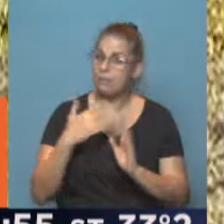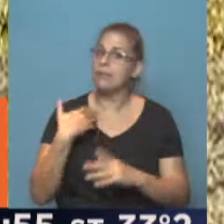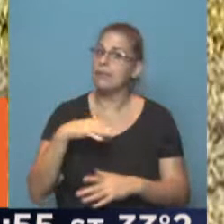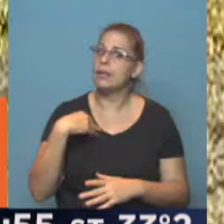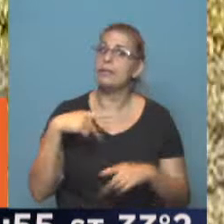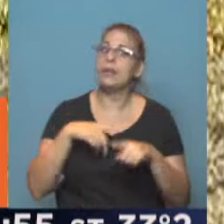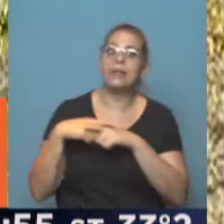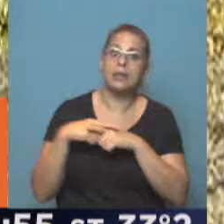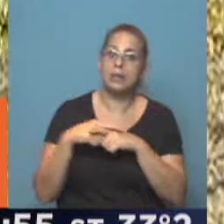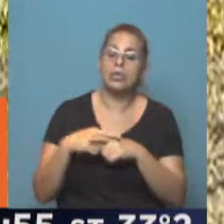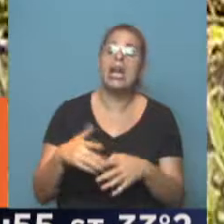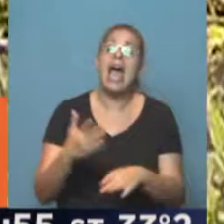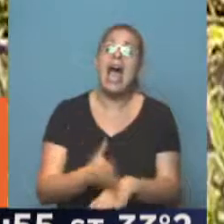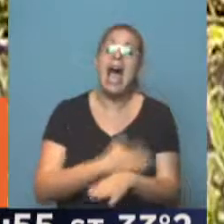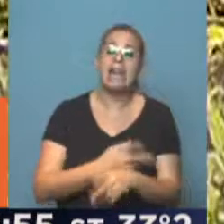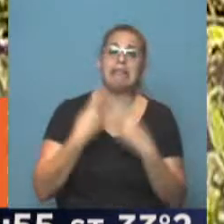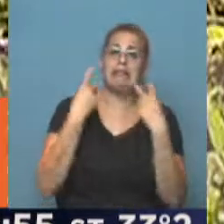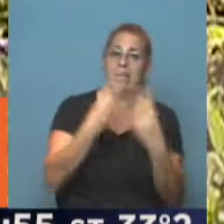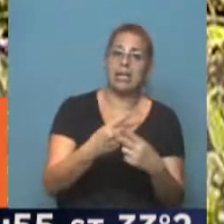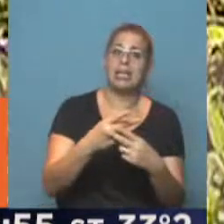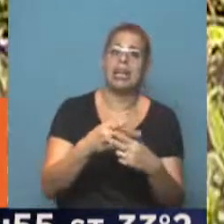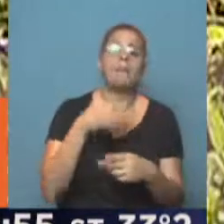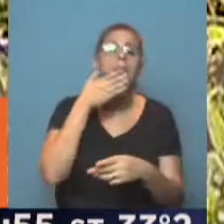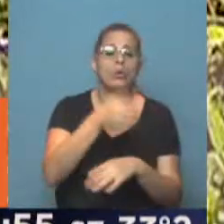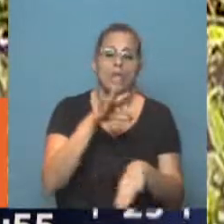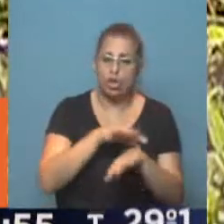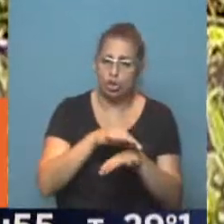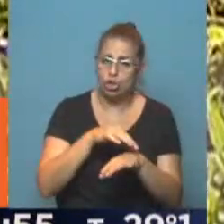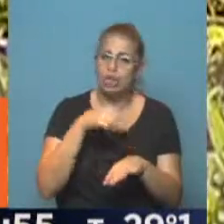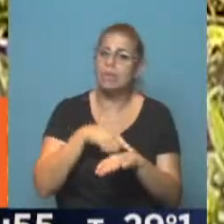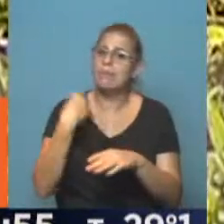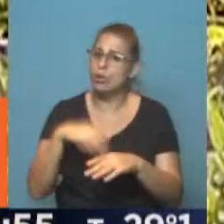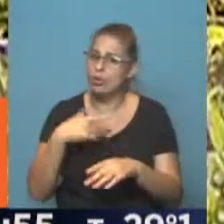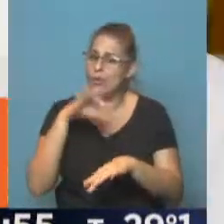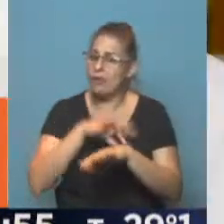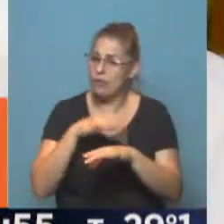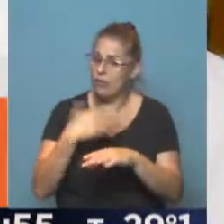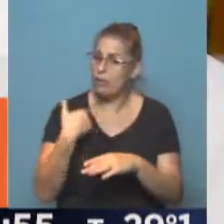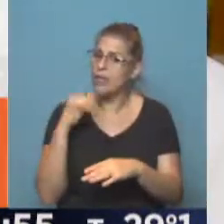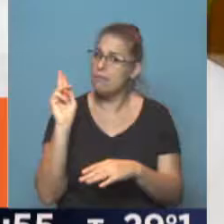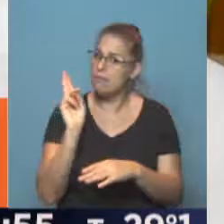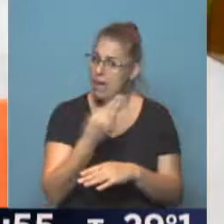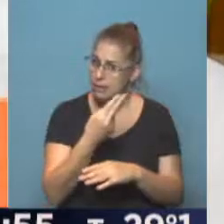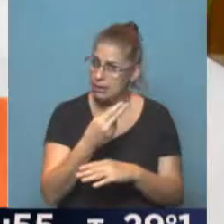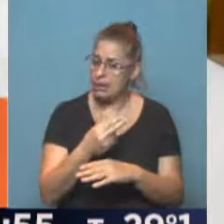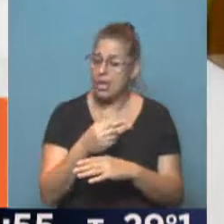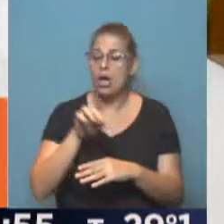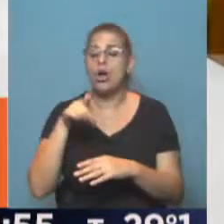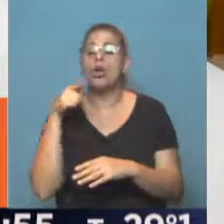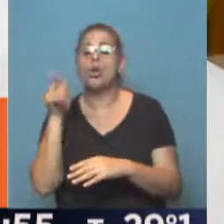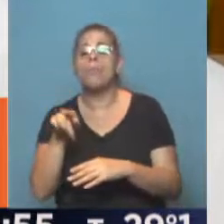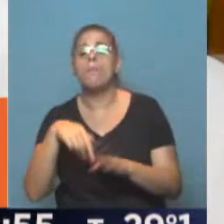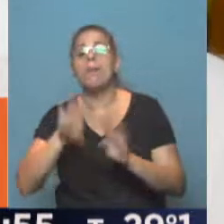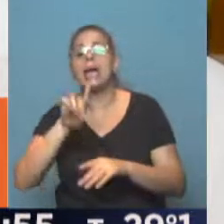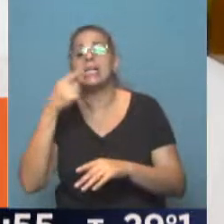esto antes de viajar una consulta con tiempo y es una enfermedad que tiene mucha mayor mortalidad que la que el dengue o que el